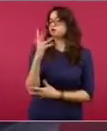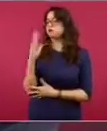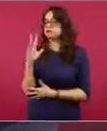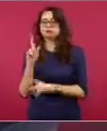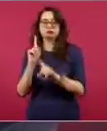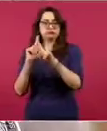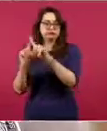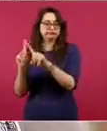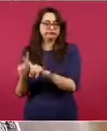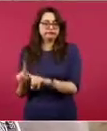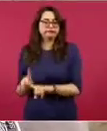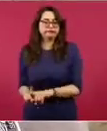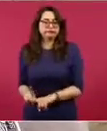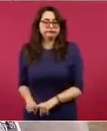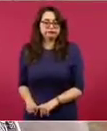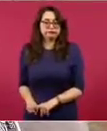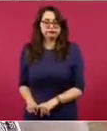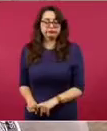luego